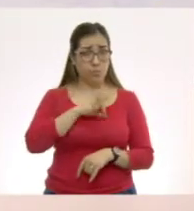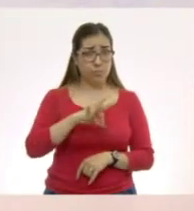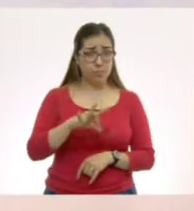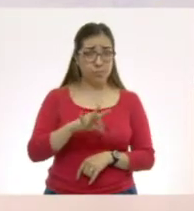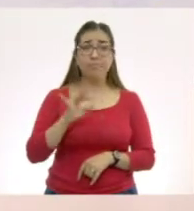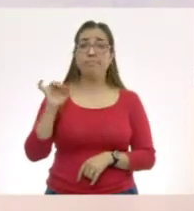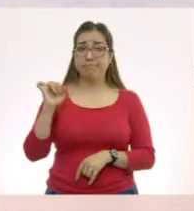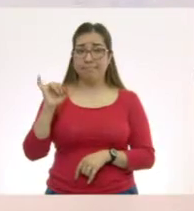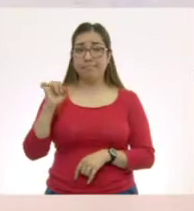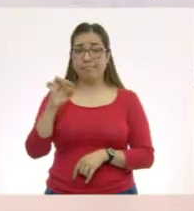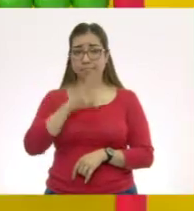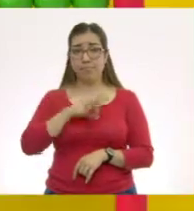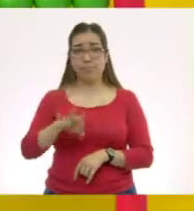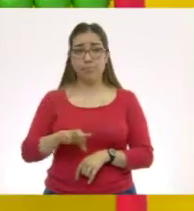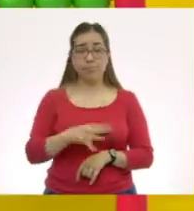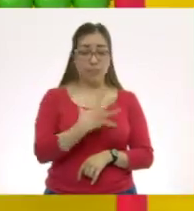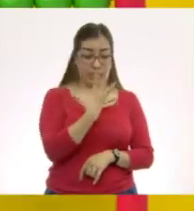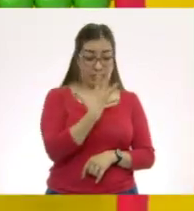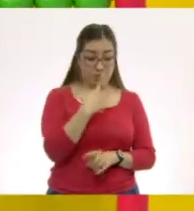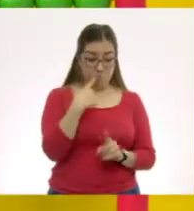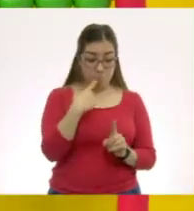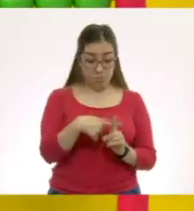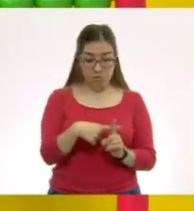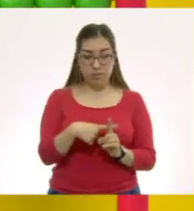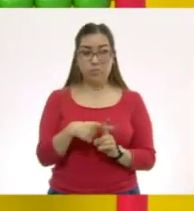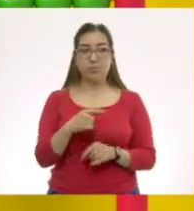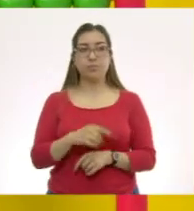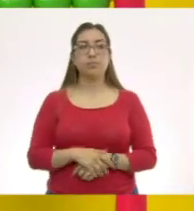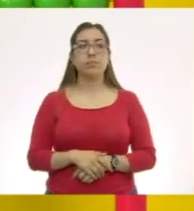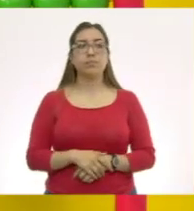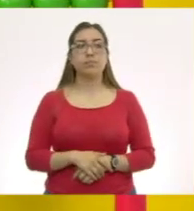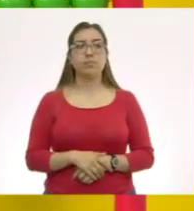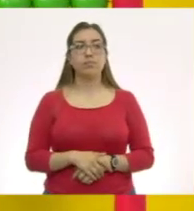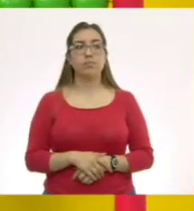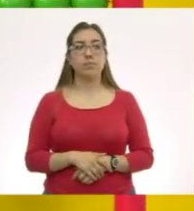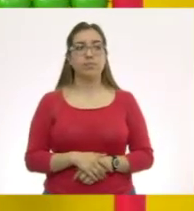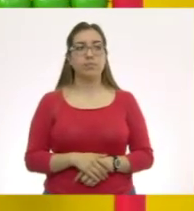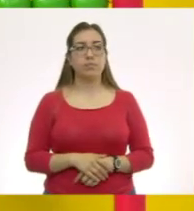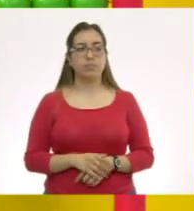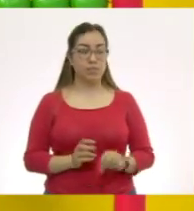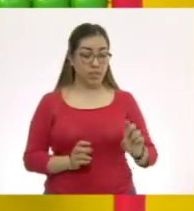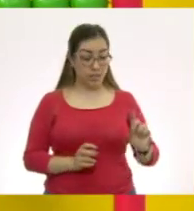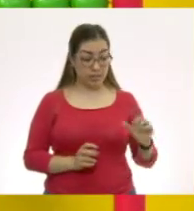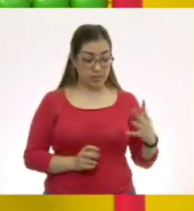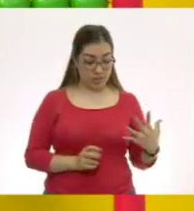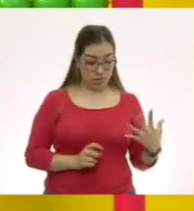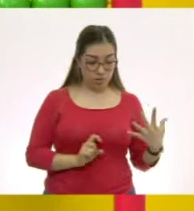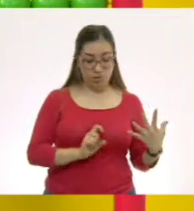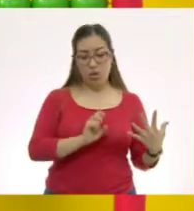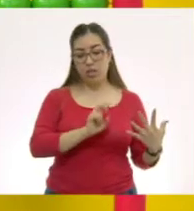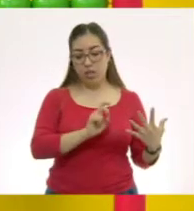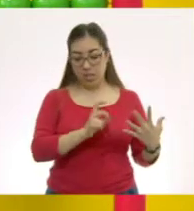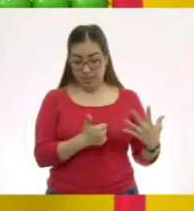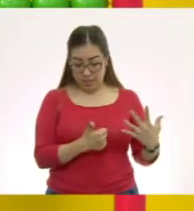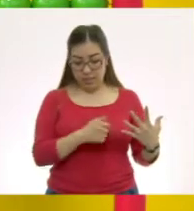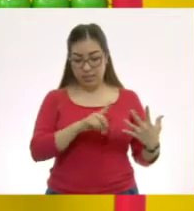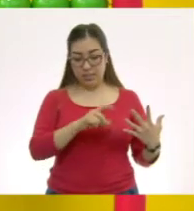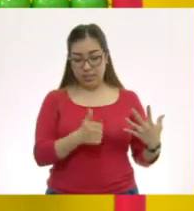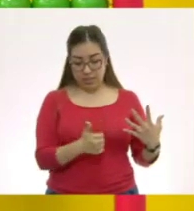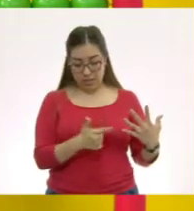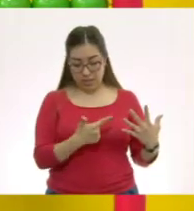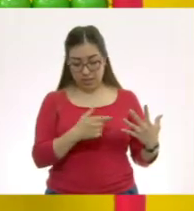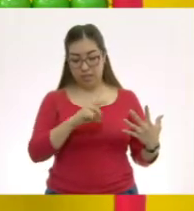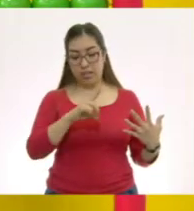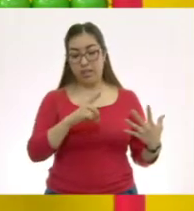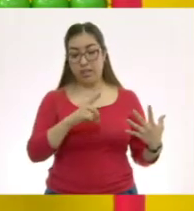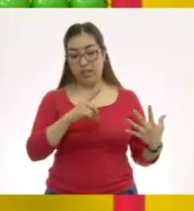es? Sí, aquí hay 5 más. Y entonces, ya sé que aquí van 35, este es 36,